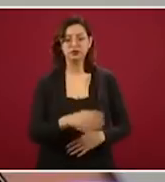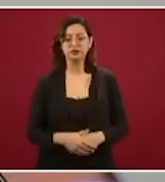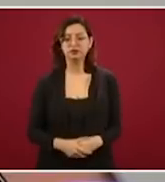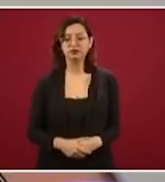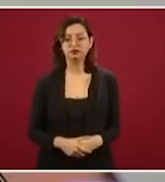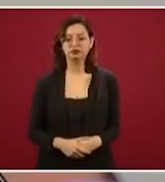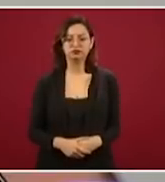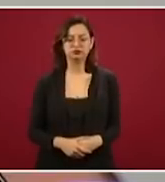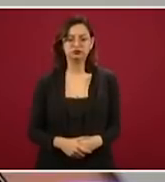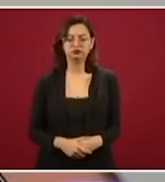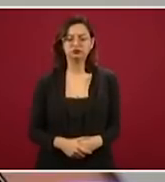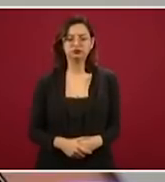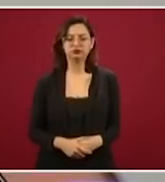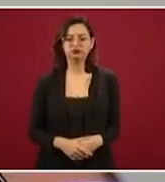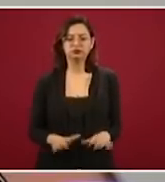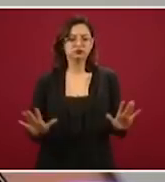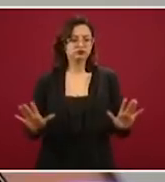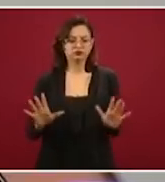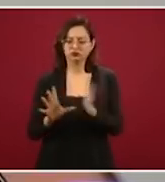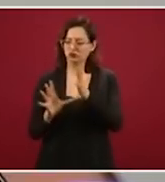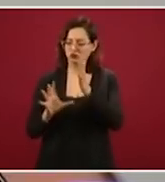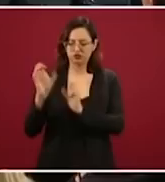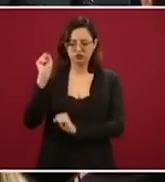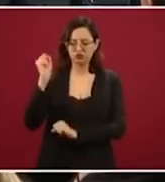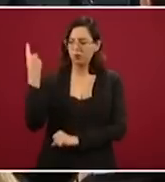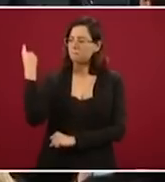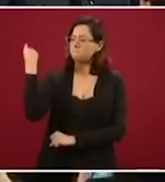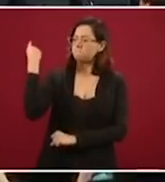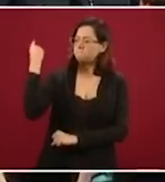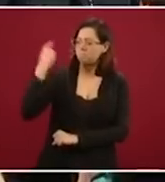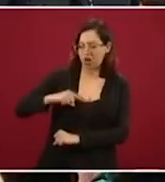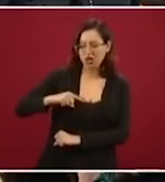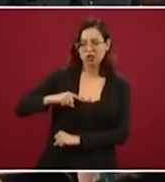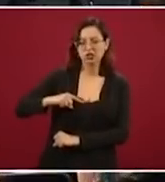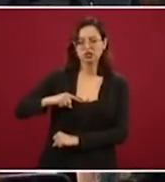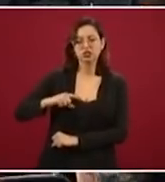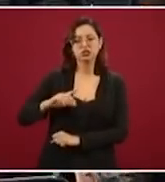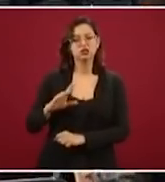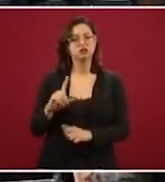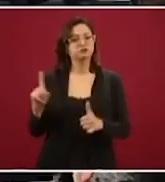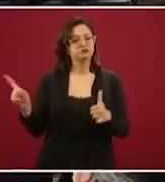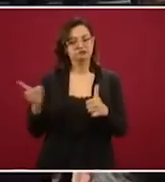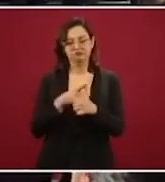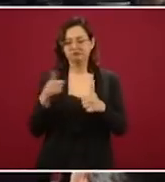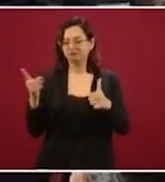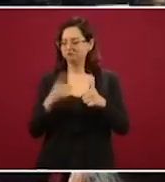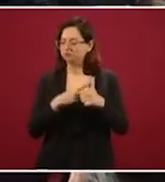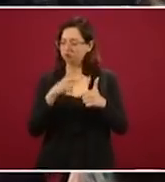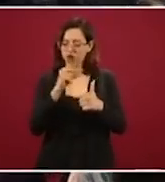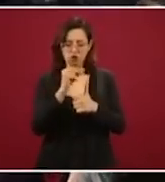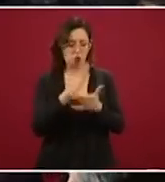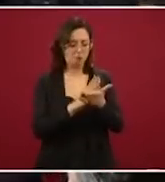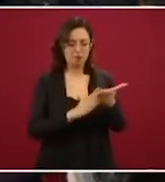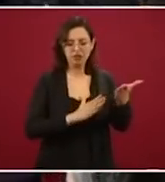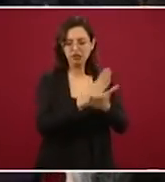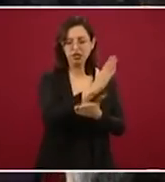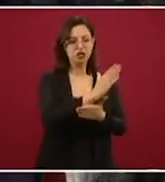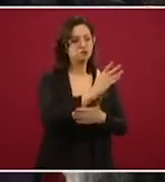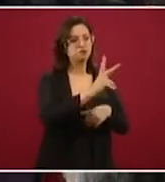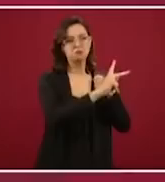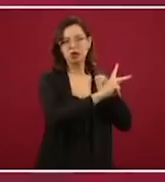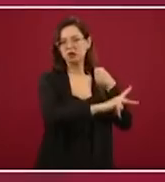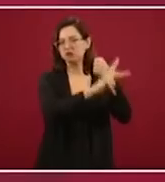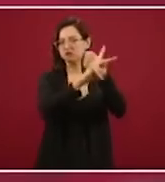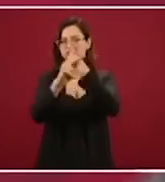Por principio, la Constitución establece como principio la no intervención, la autodeterminación de los